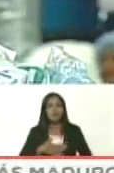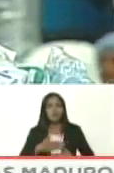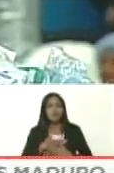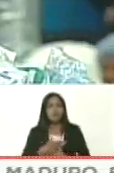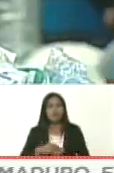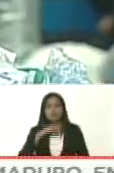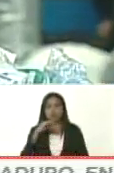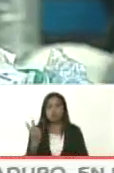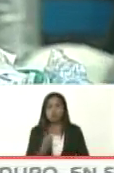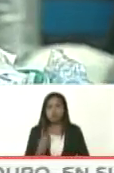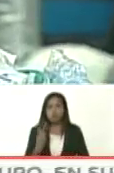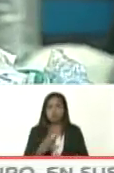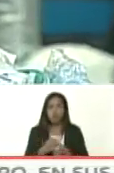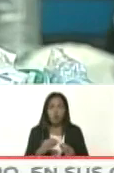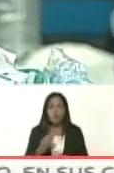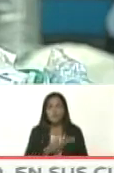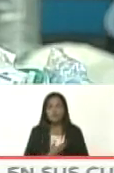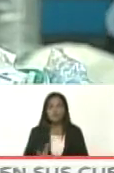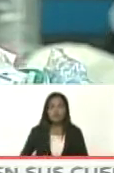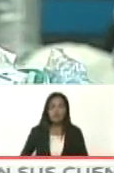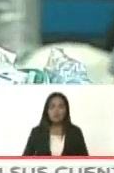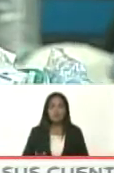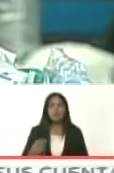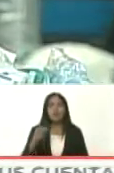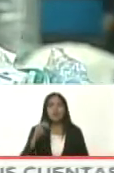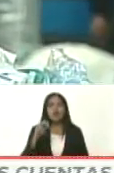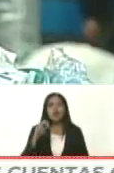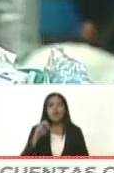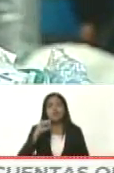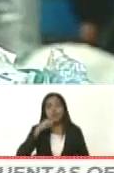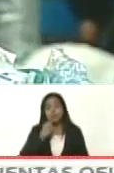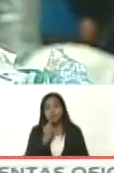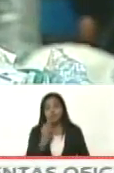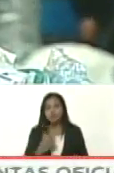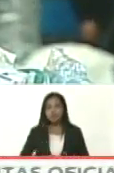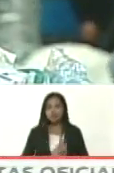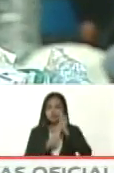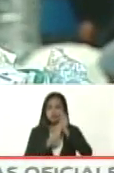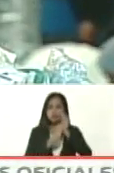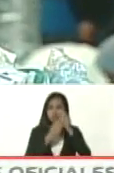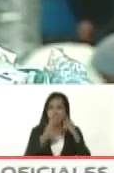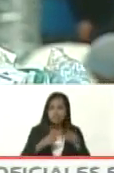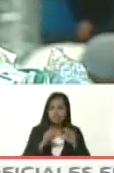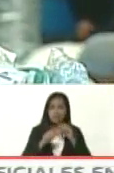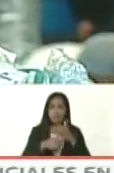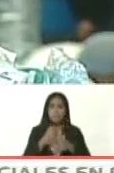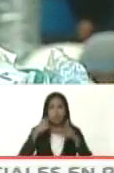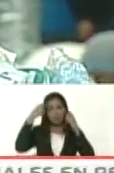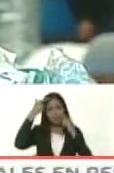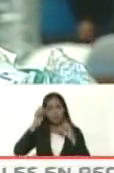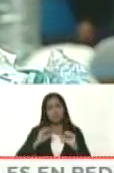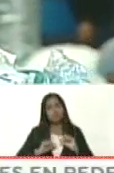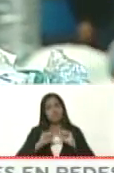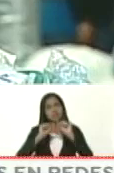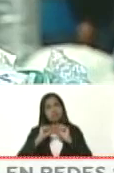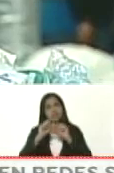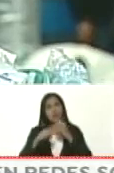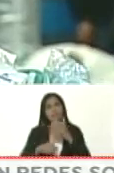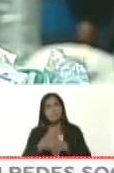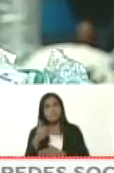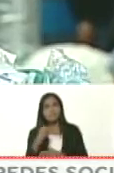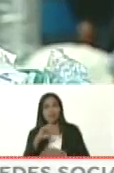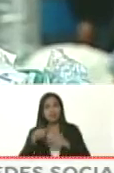donde tanto el presidente Putin como usted tomaron ese legado que venía también del comandante Chávez y avanzamos hacia